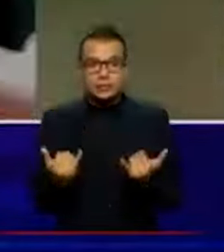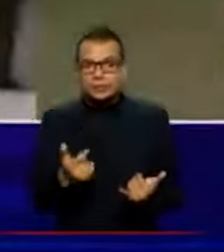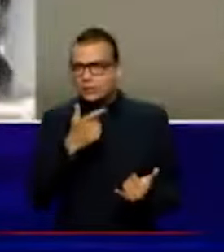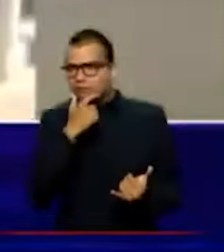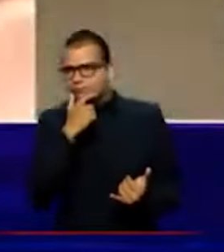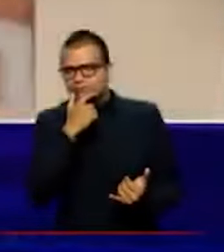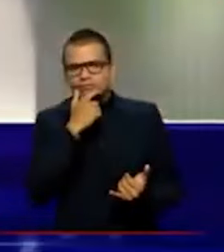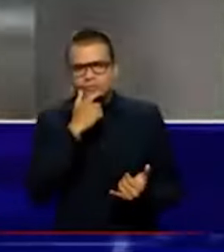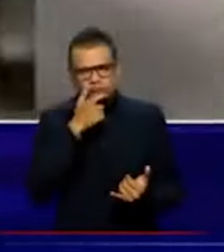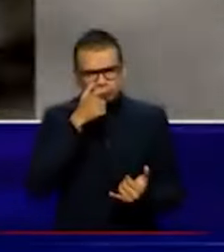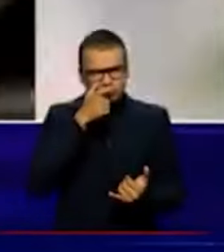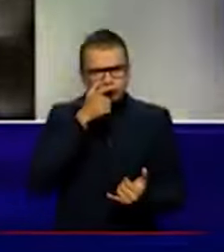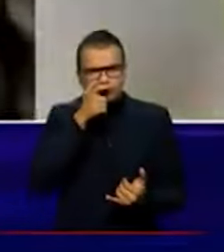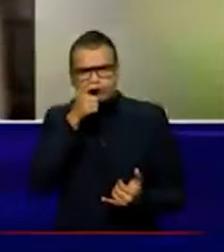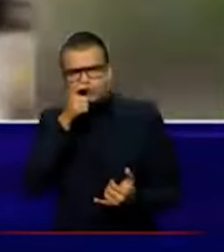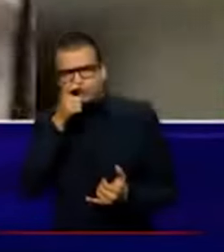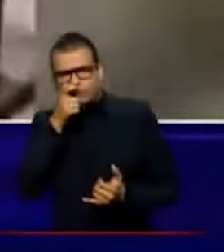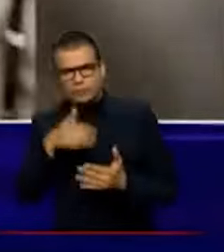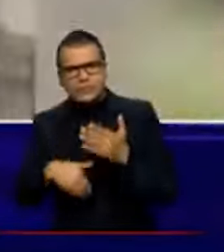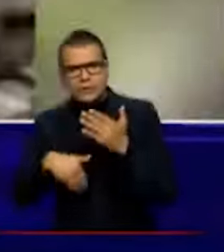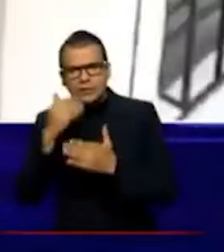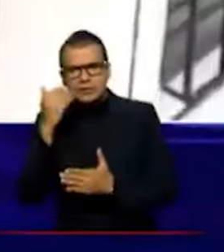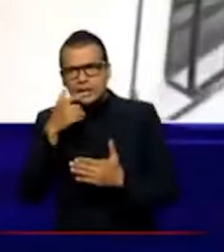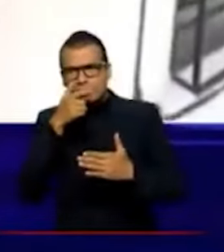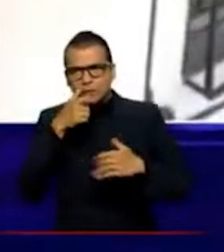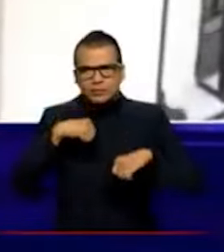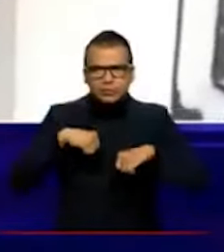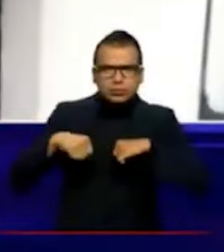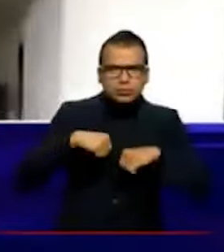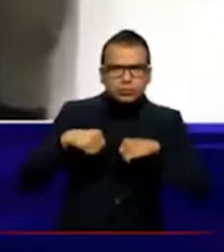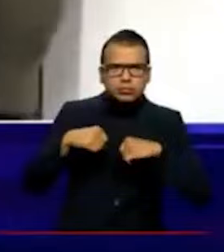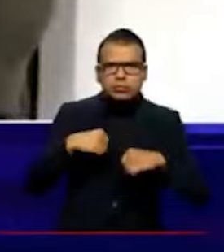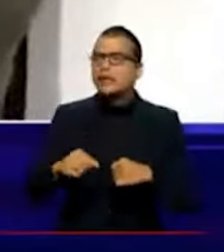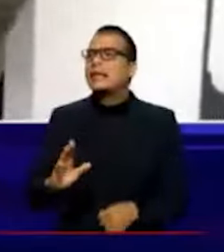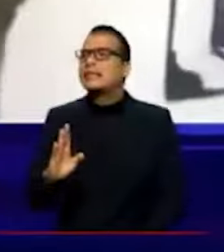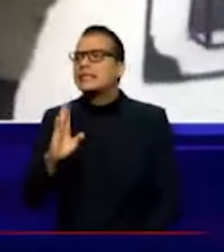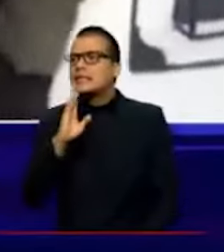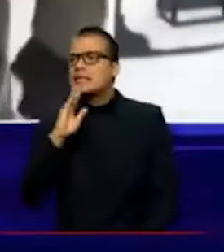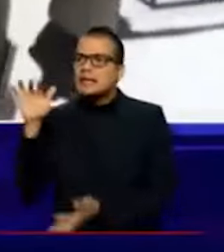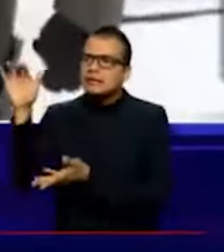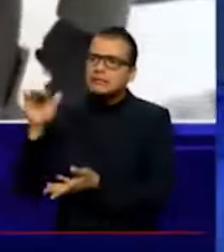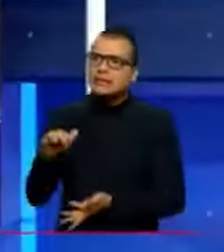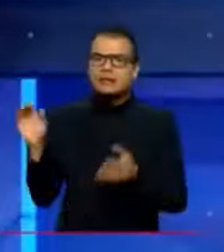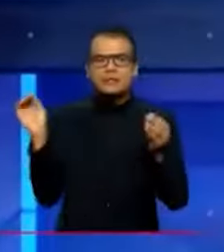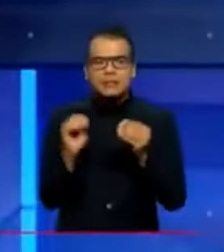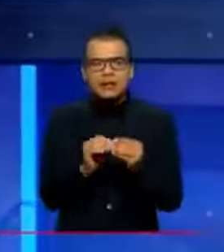de seguimiento que terminó con su incautación y una captura. Así lo informó la policía.